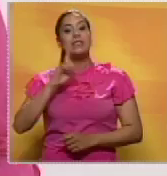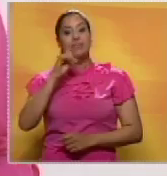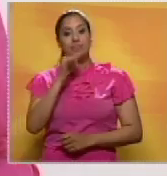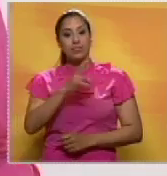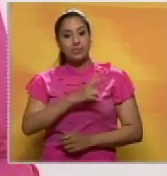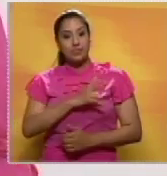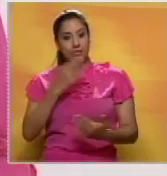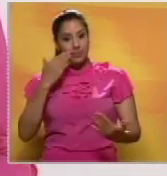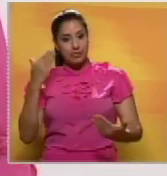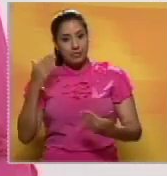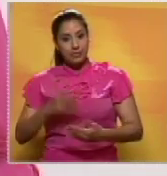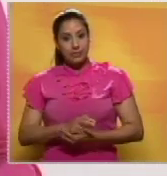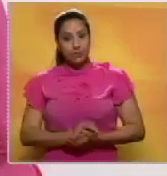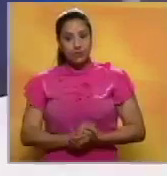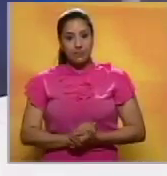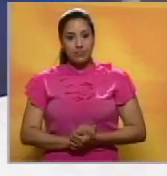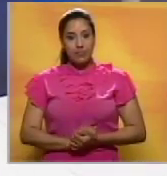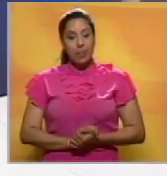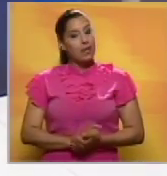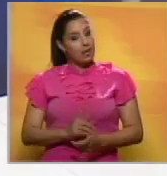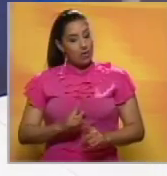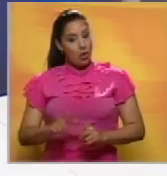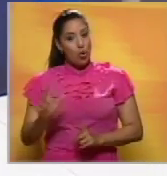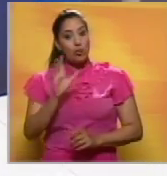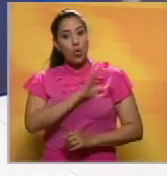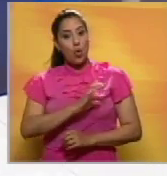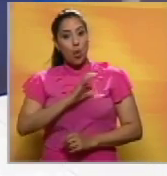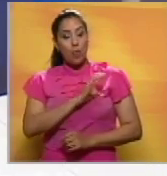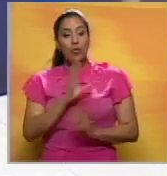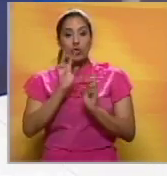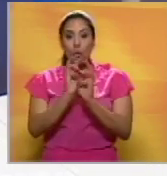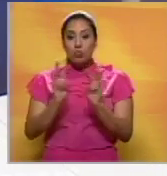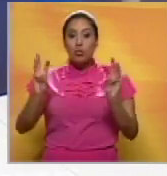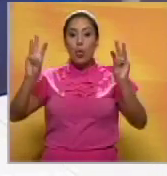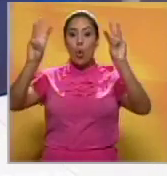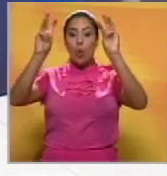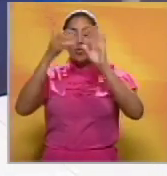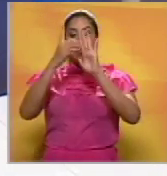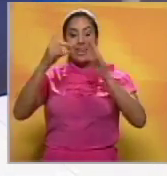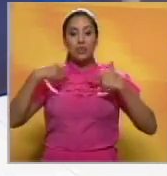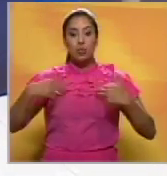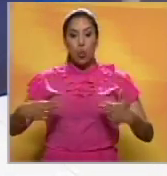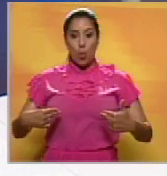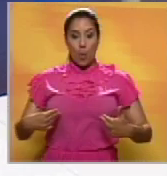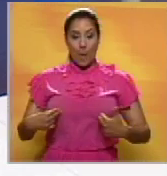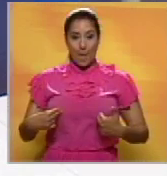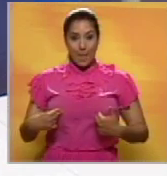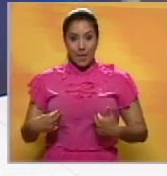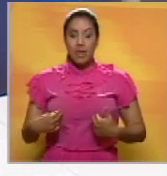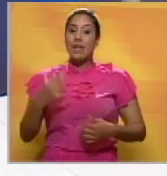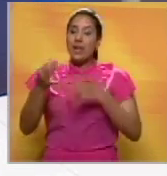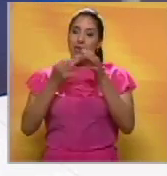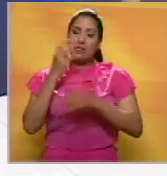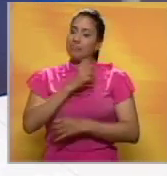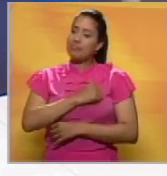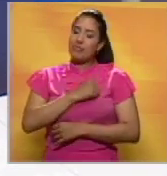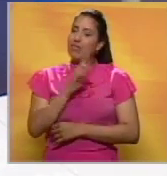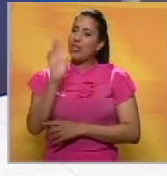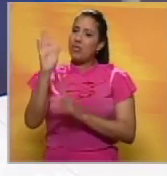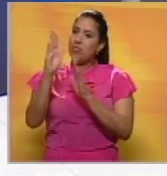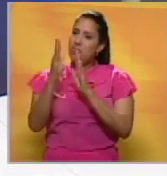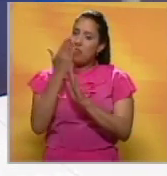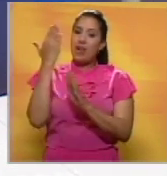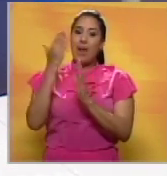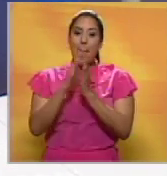Vázquez, Noticiero Venevisión. El alto comisionado de la ONU para los Derechos Humanos, Zeid Ra'ad al-Hussein, lamentó la anulación